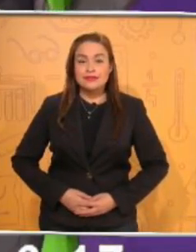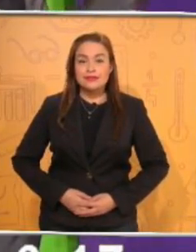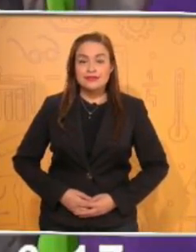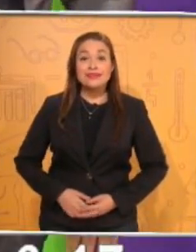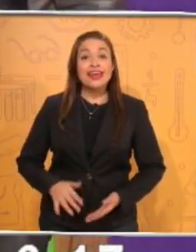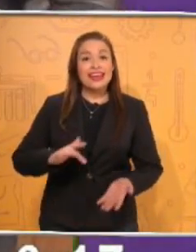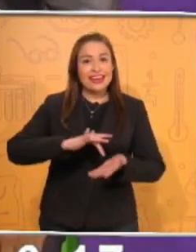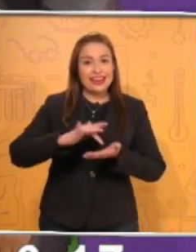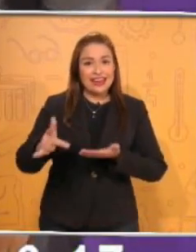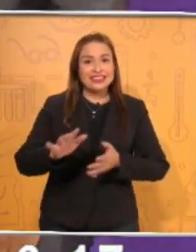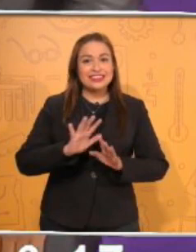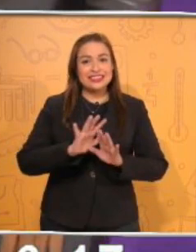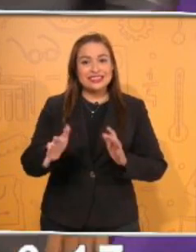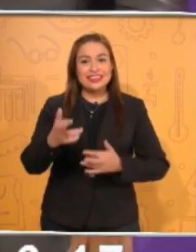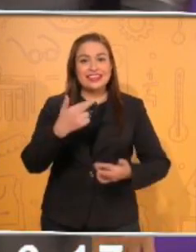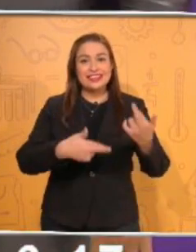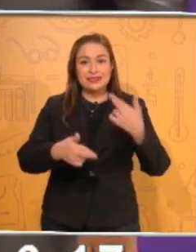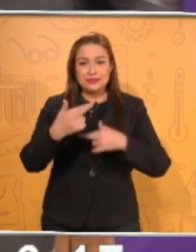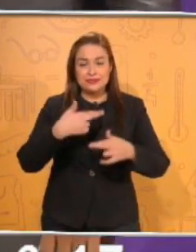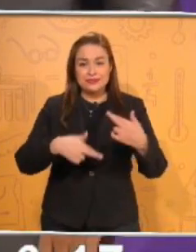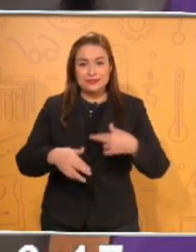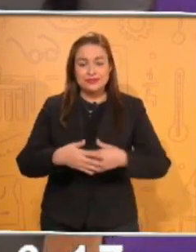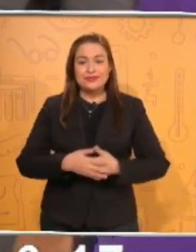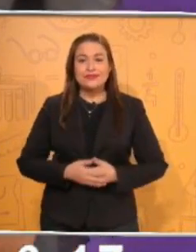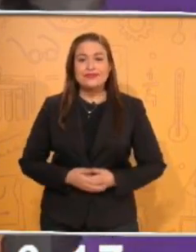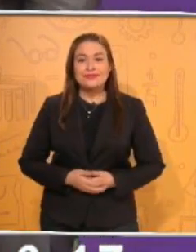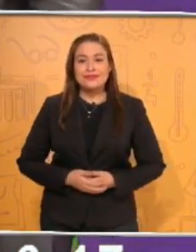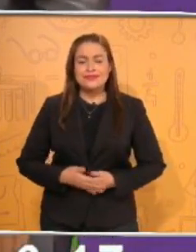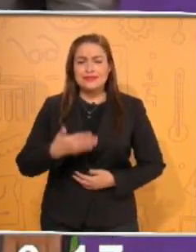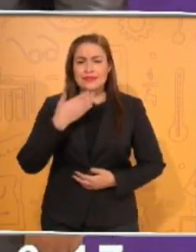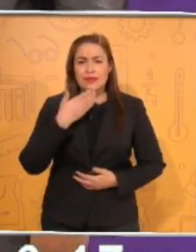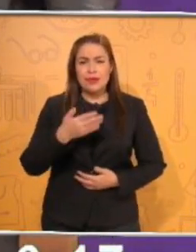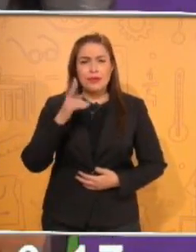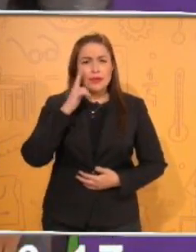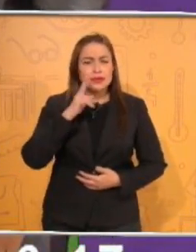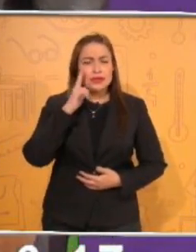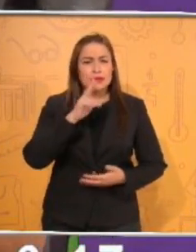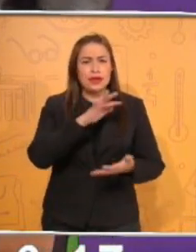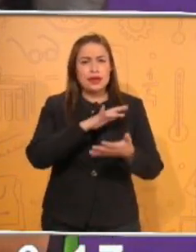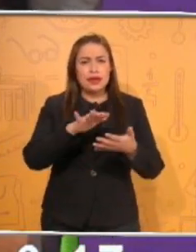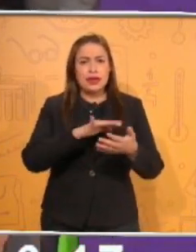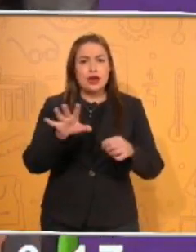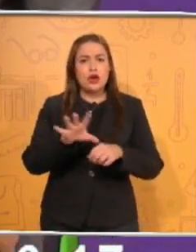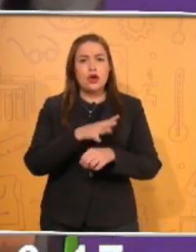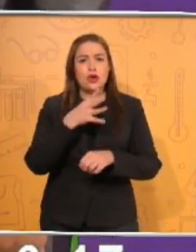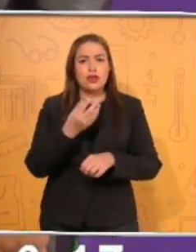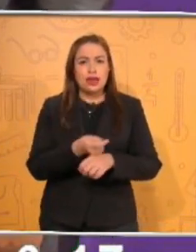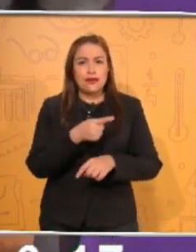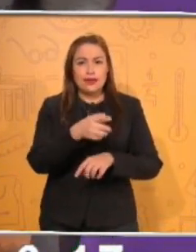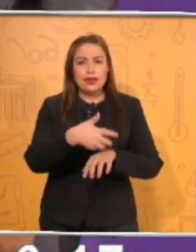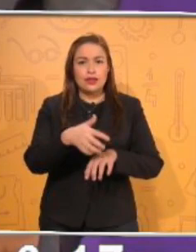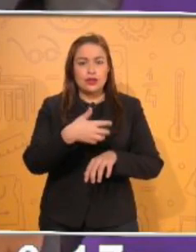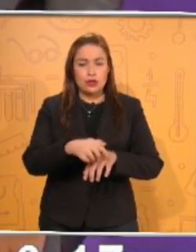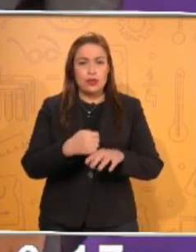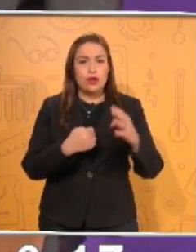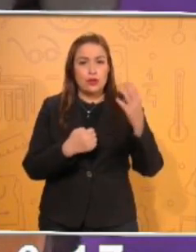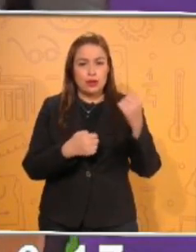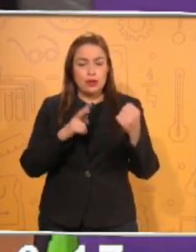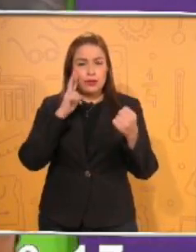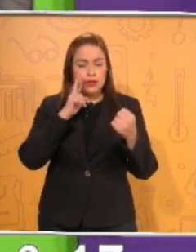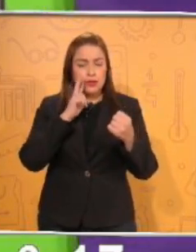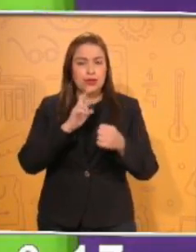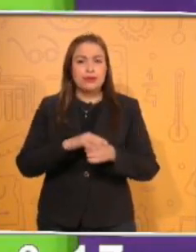Thank you. We are back. So let's read one more time what were the answers. Number 9, the mathematics